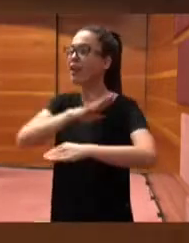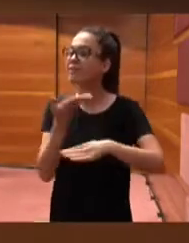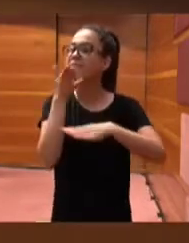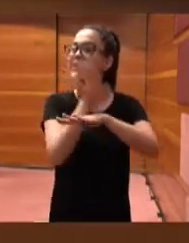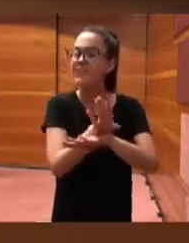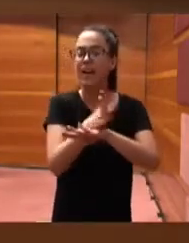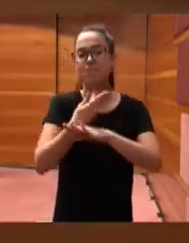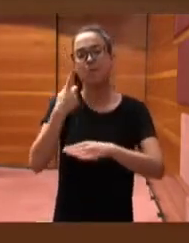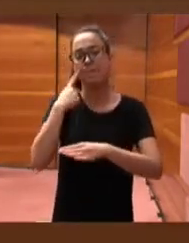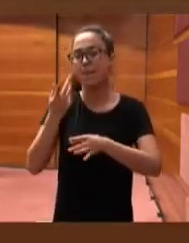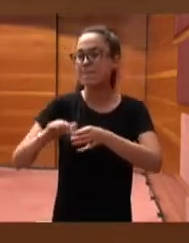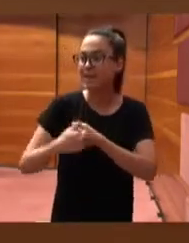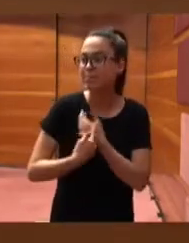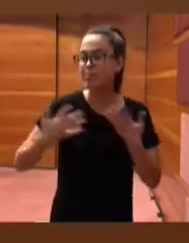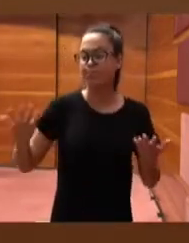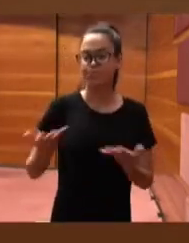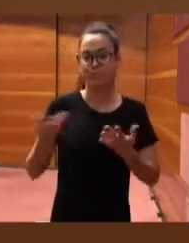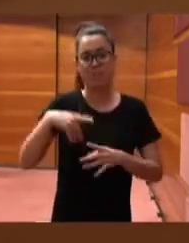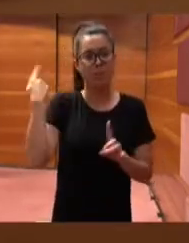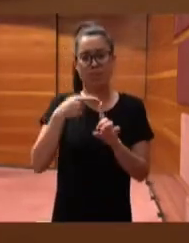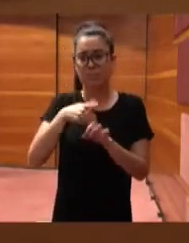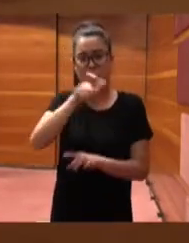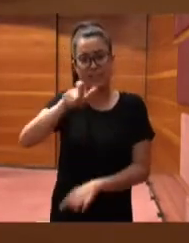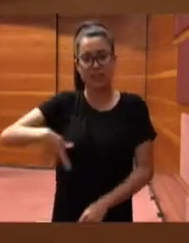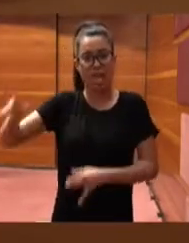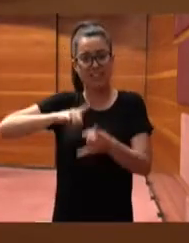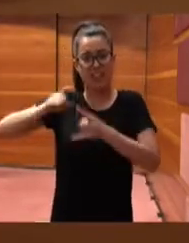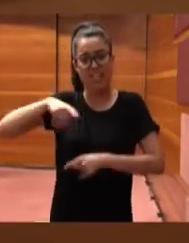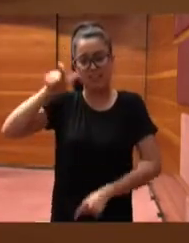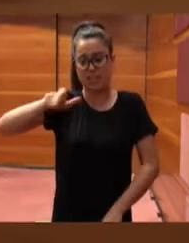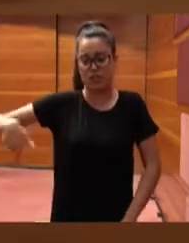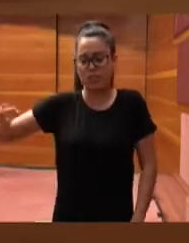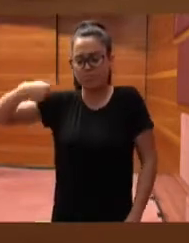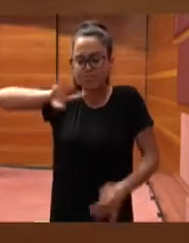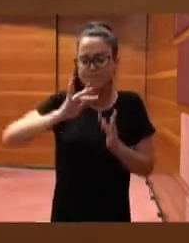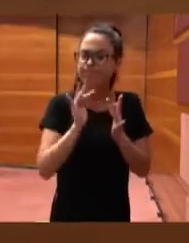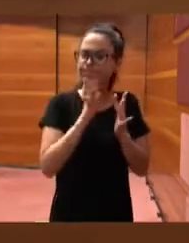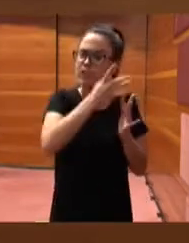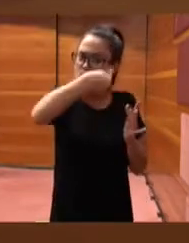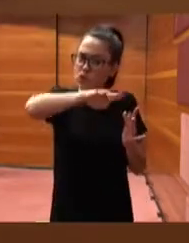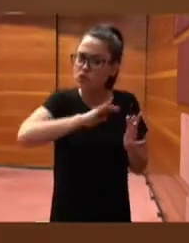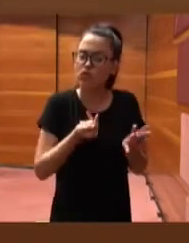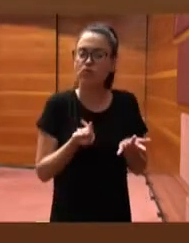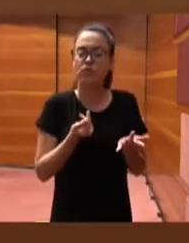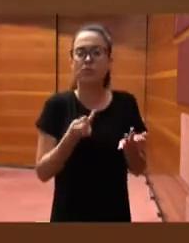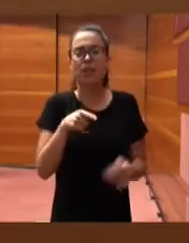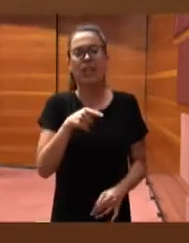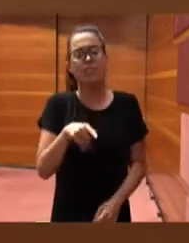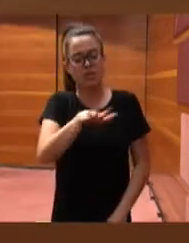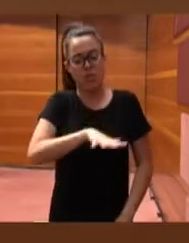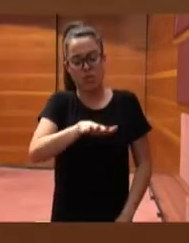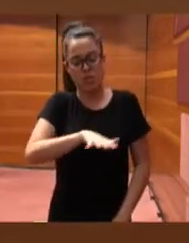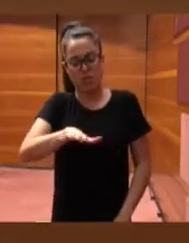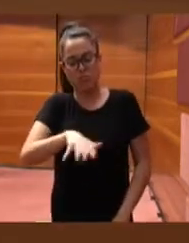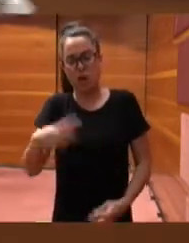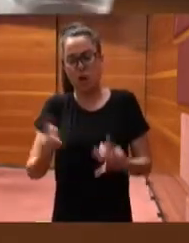la participación. La única manera de atraer a la gente a nuestra rendición de cuentas. Y probablemente además no va a ser genérica, va a ser sectorial. A